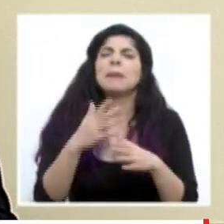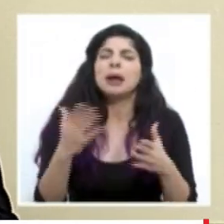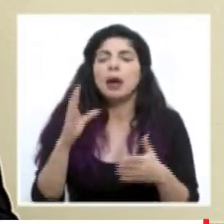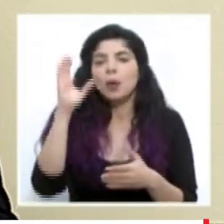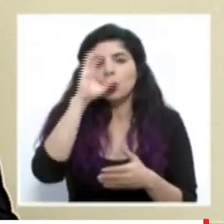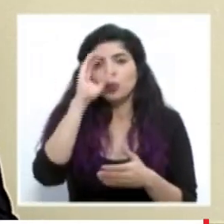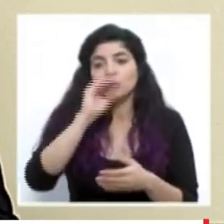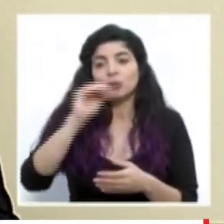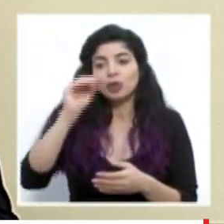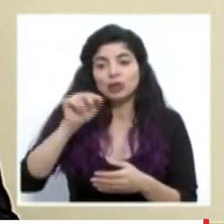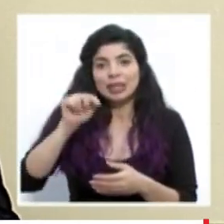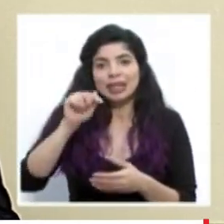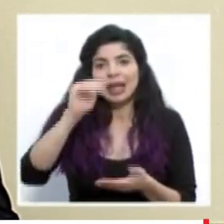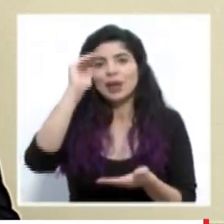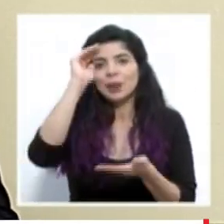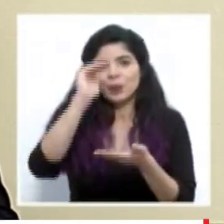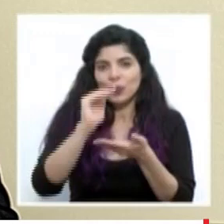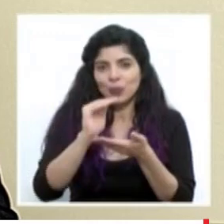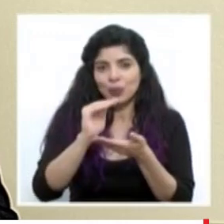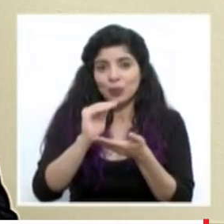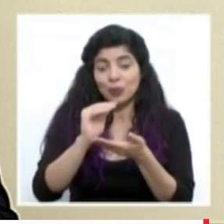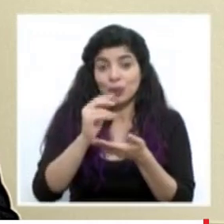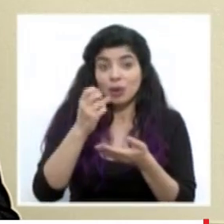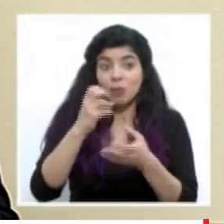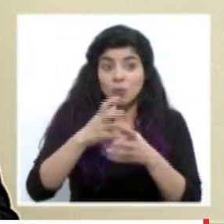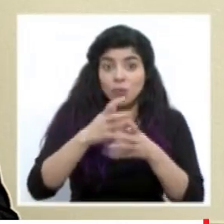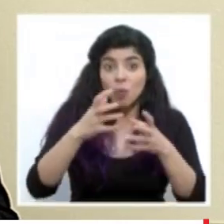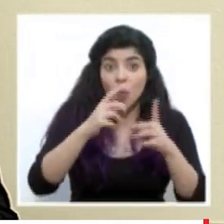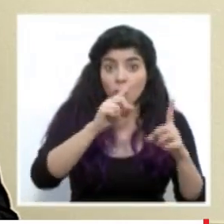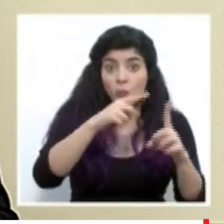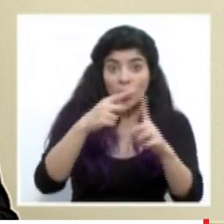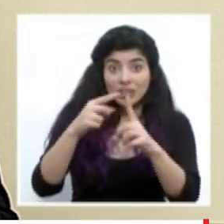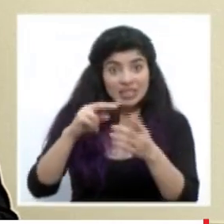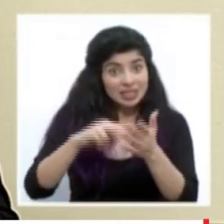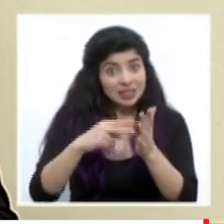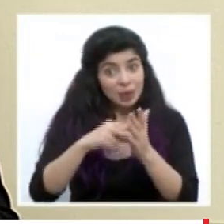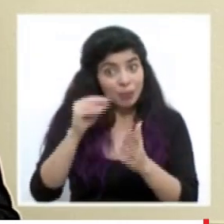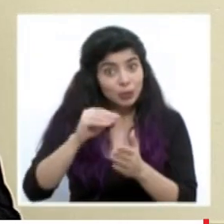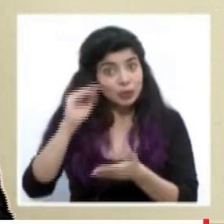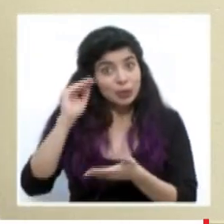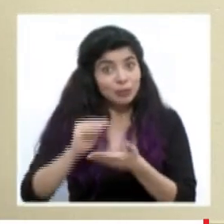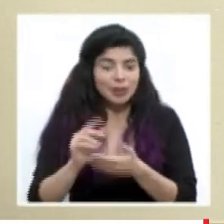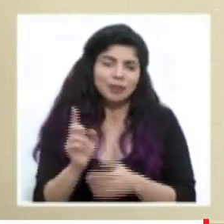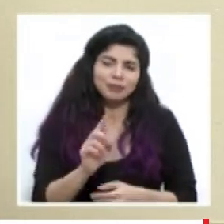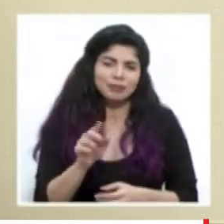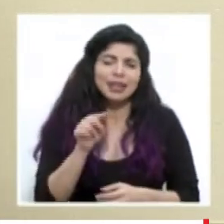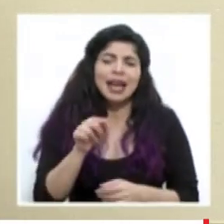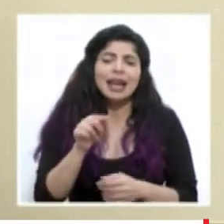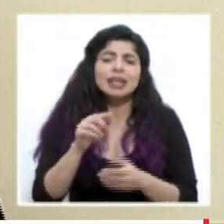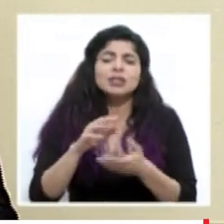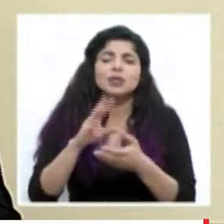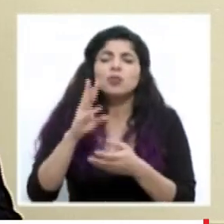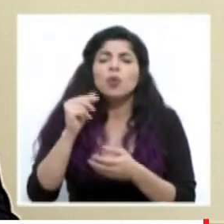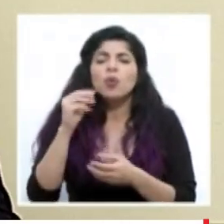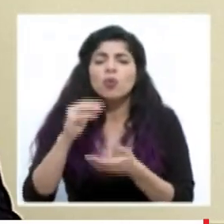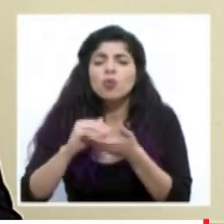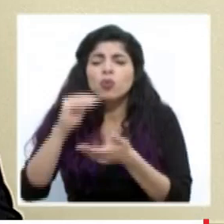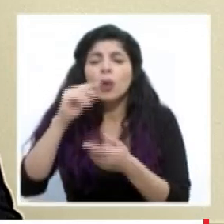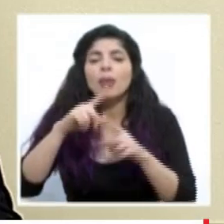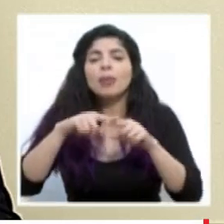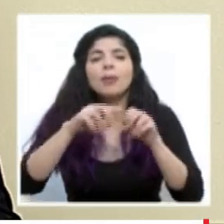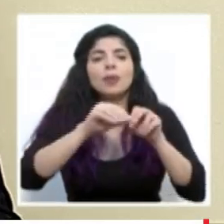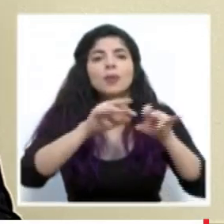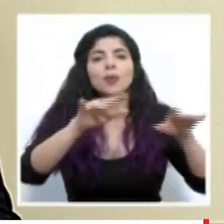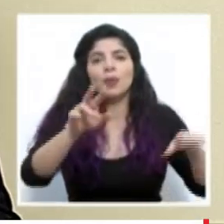disminuir ese porcentaje. No necesariamente por aumentar la cantidad de muestras, ese porcentaje disminuye. Eso corresponde mucho a la transmisión que existe en ese